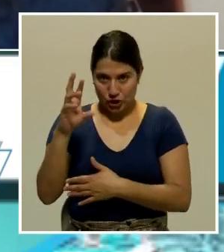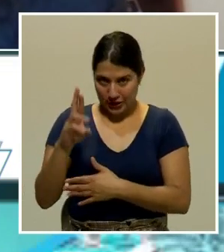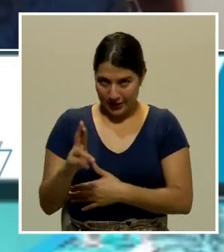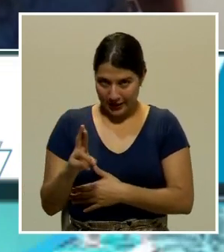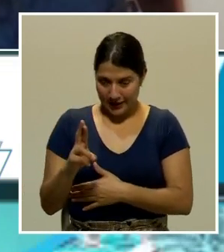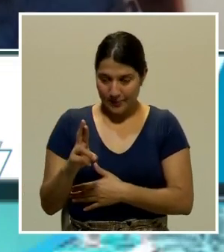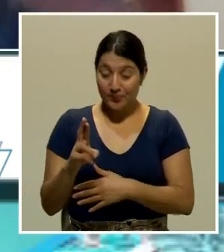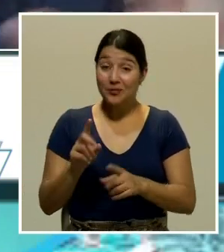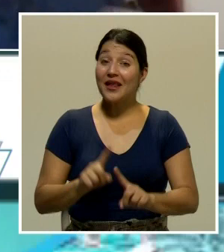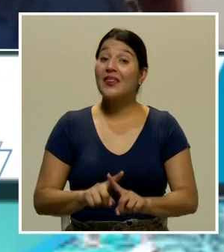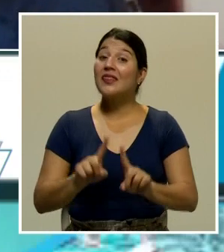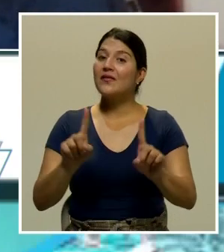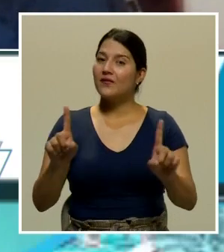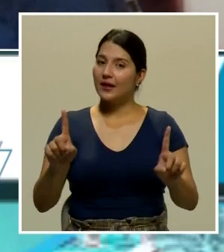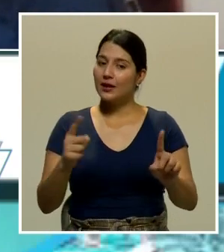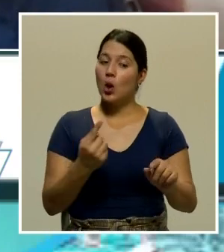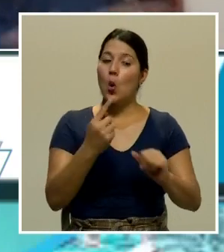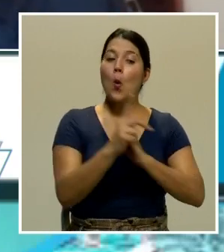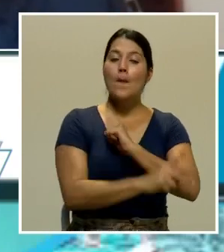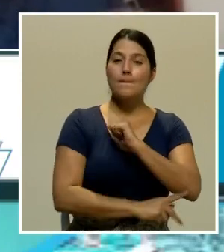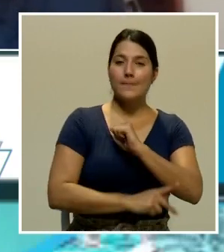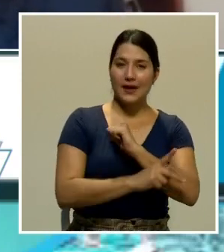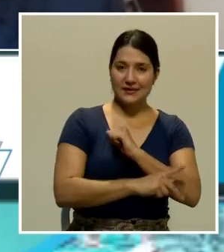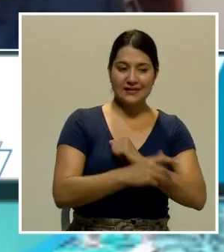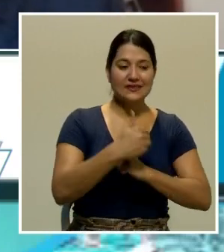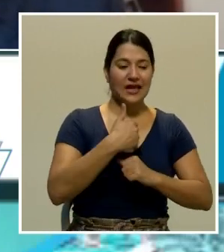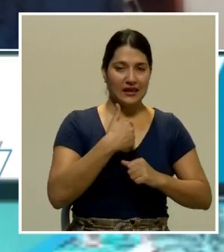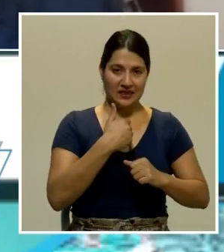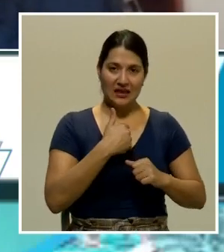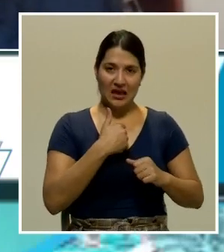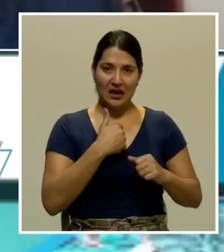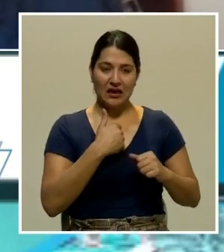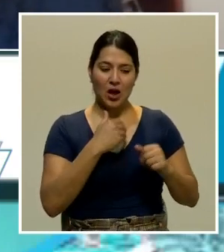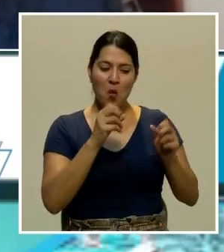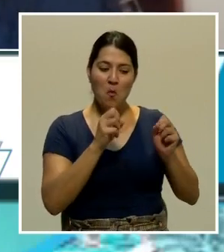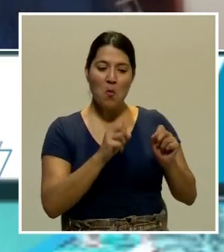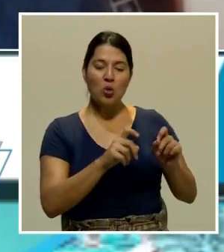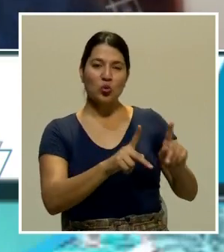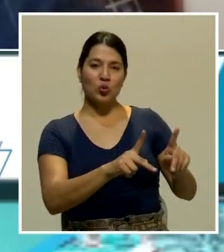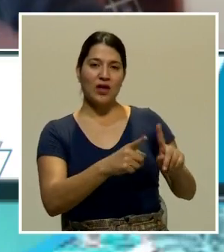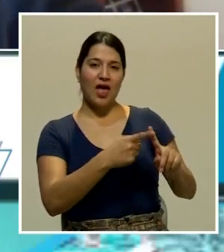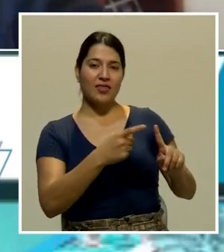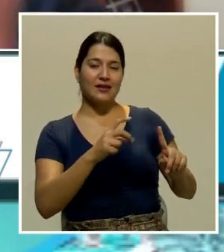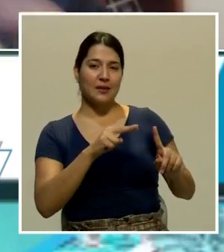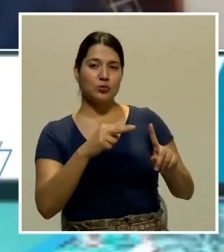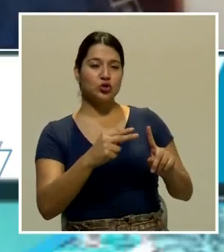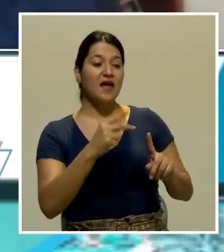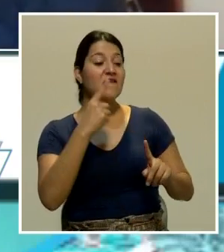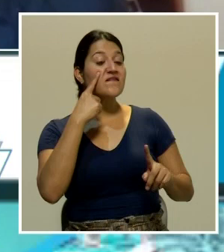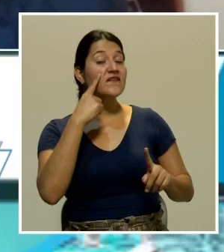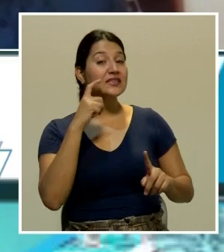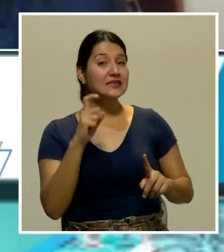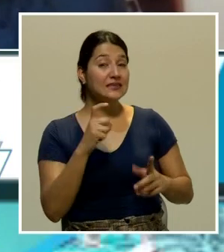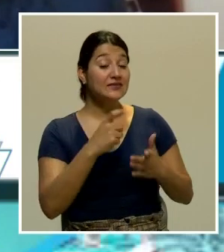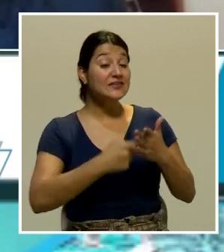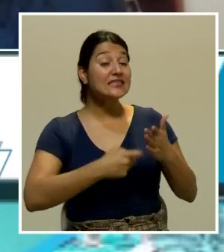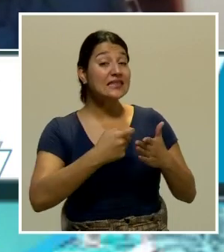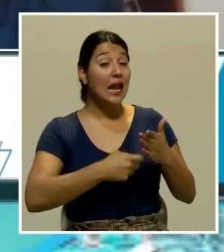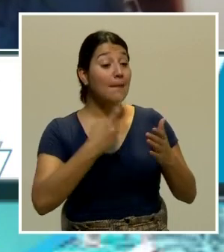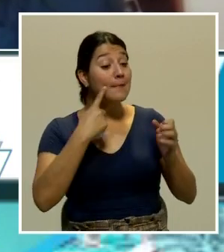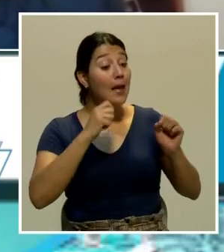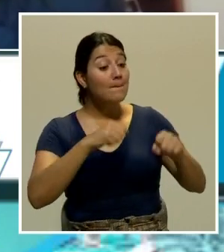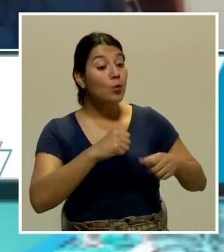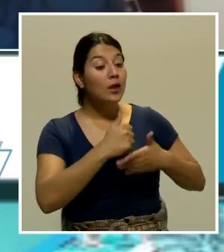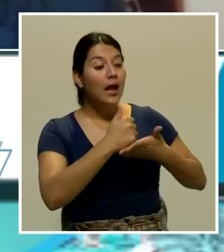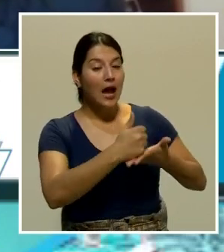un país que tiene un espacio fiscal suficiente para llegar y meterle un empujón grande a su